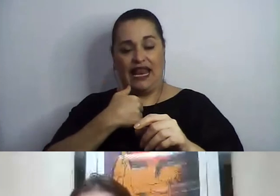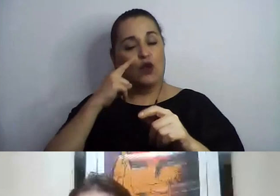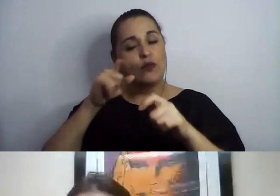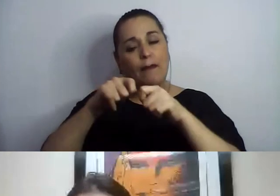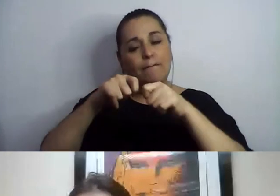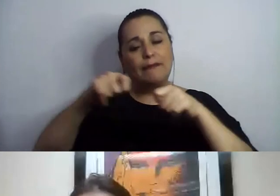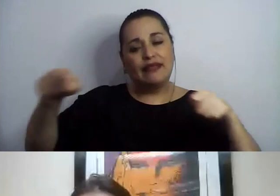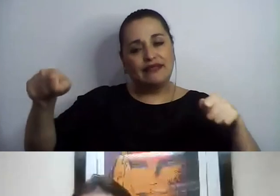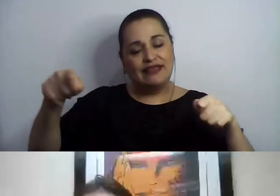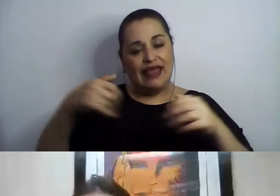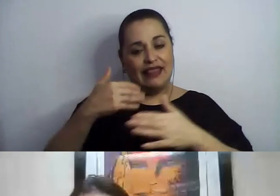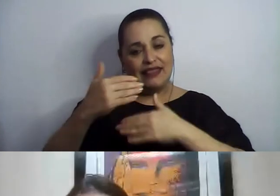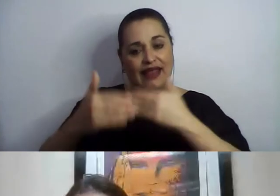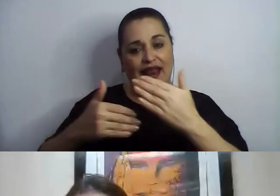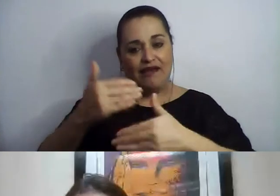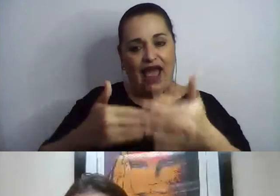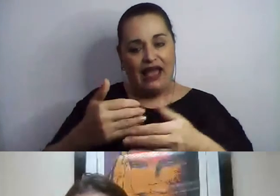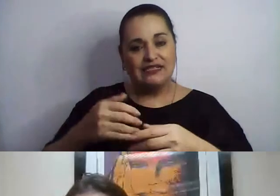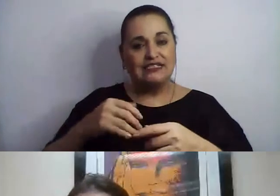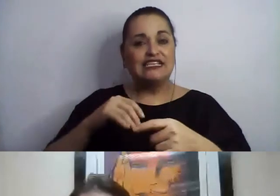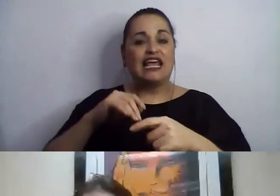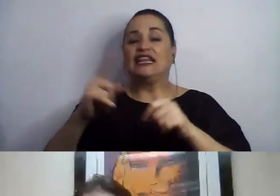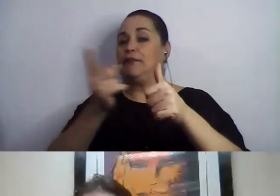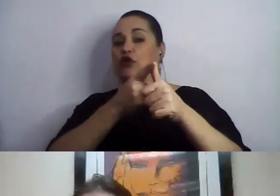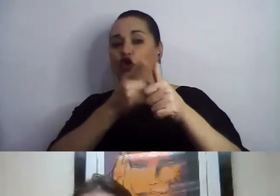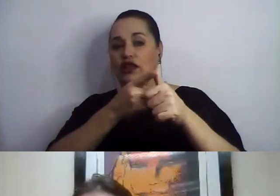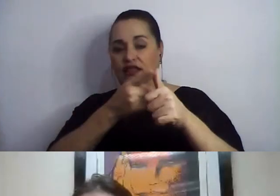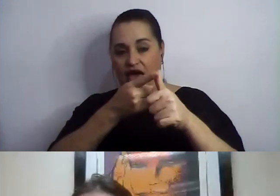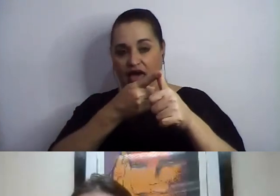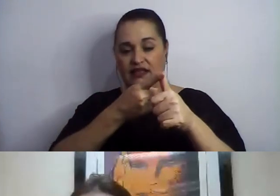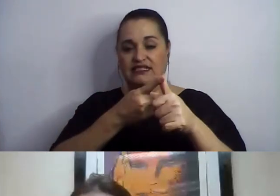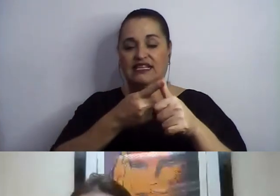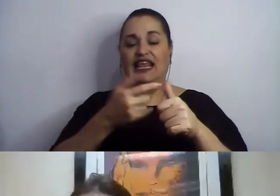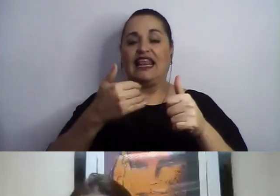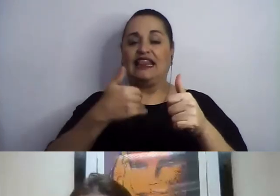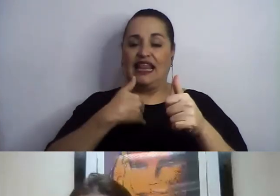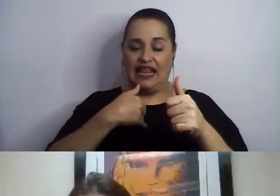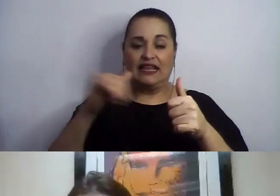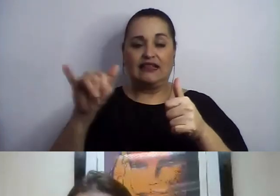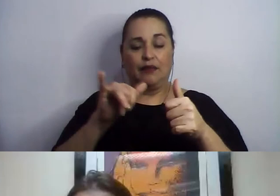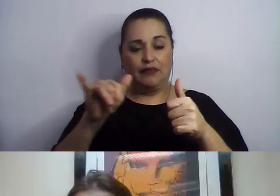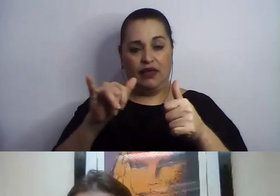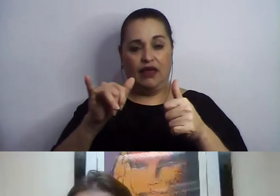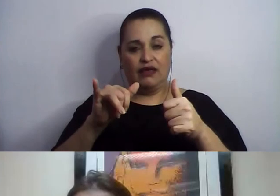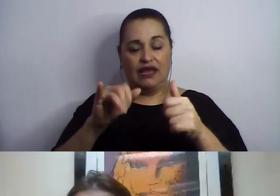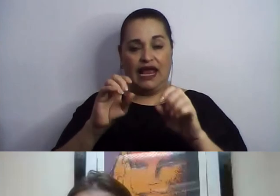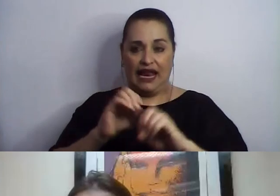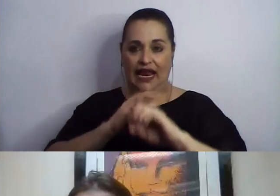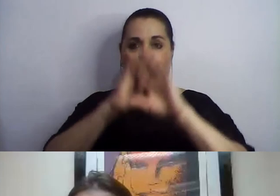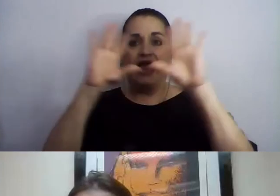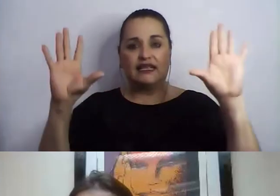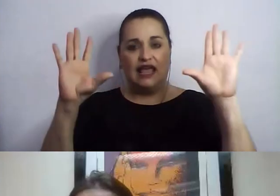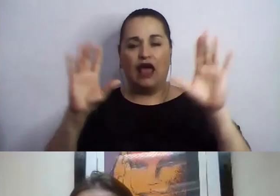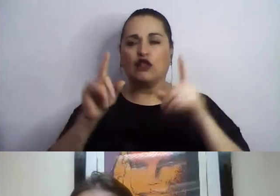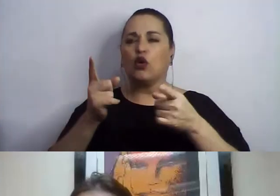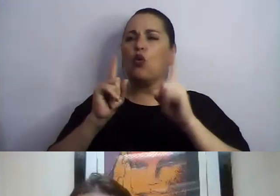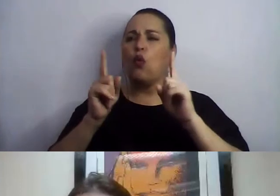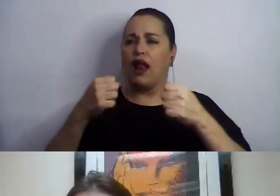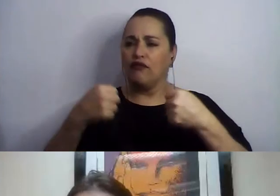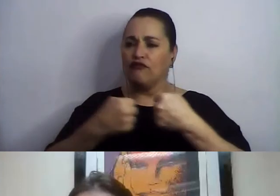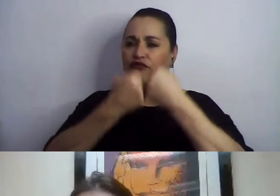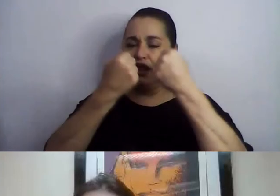de nuestro avance de nuestras prioridades y de tener pues claridad de cuál es el reto país